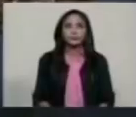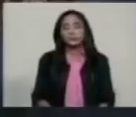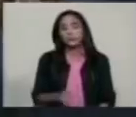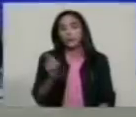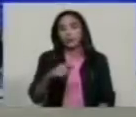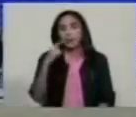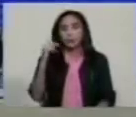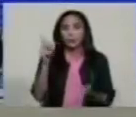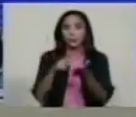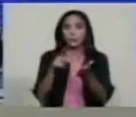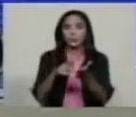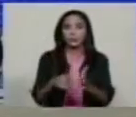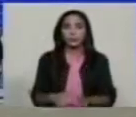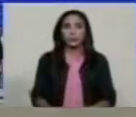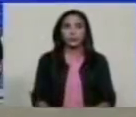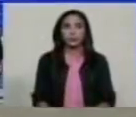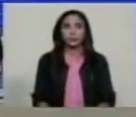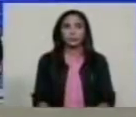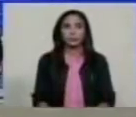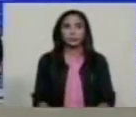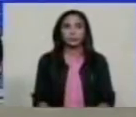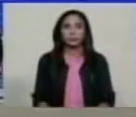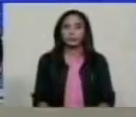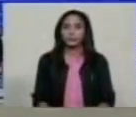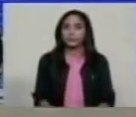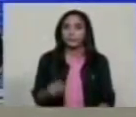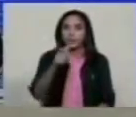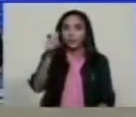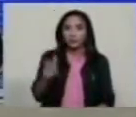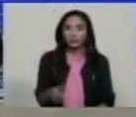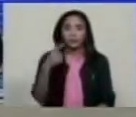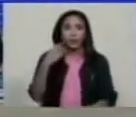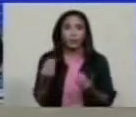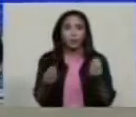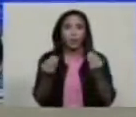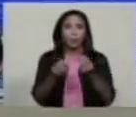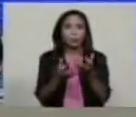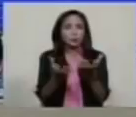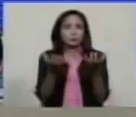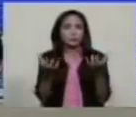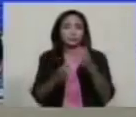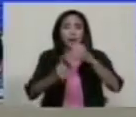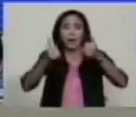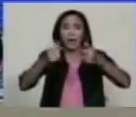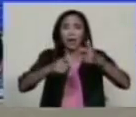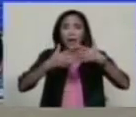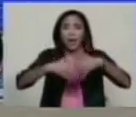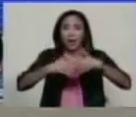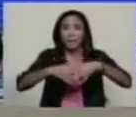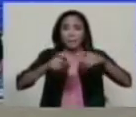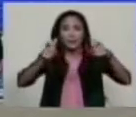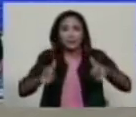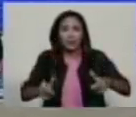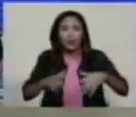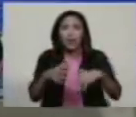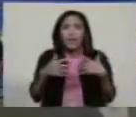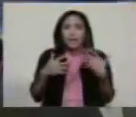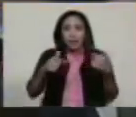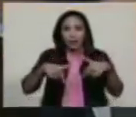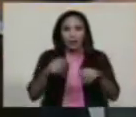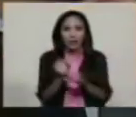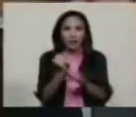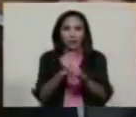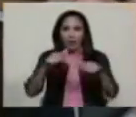presentes una impresionante cantidad de empresarios chinos que trabajan en Venezuela.